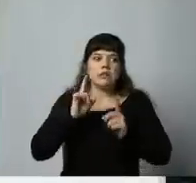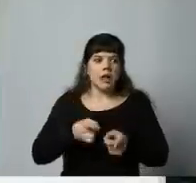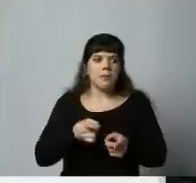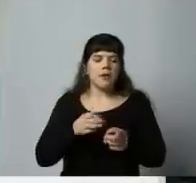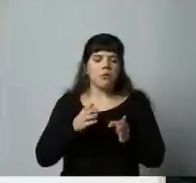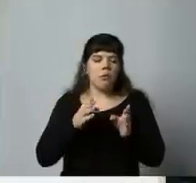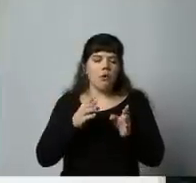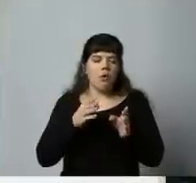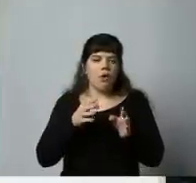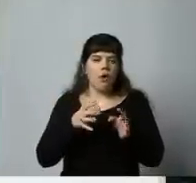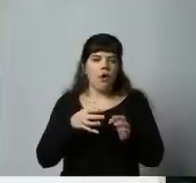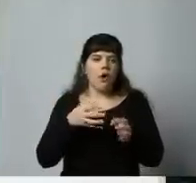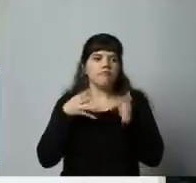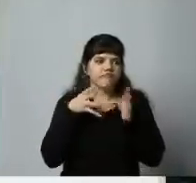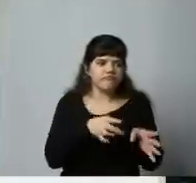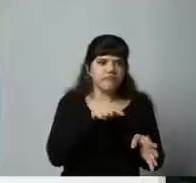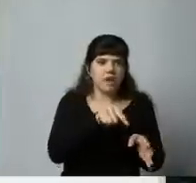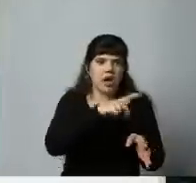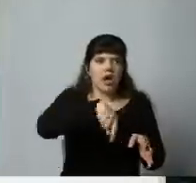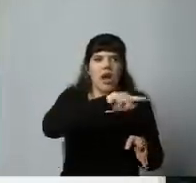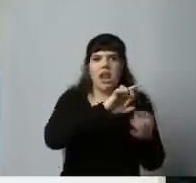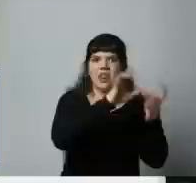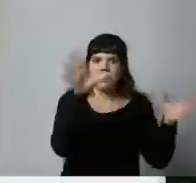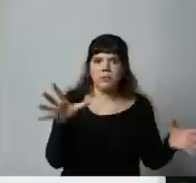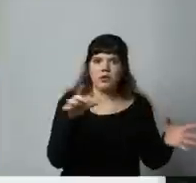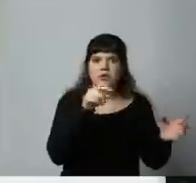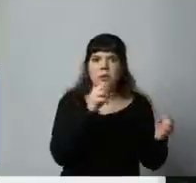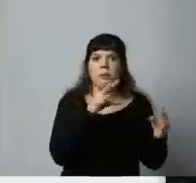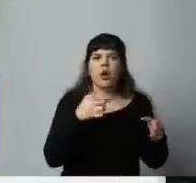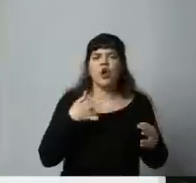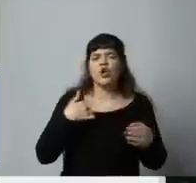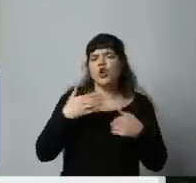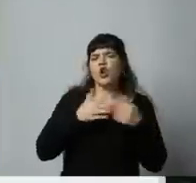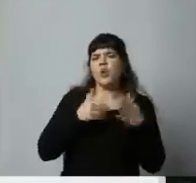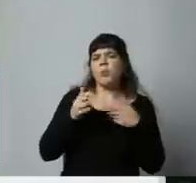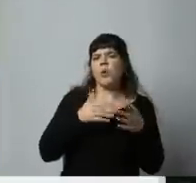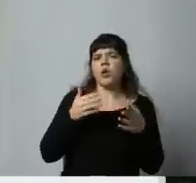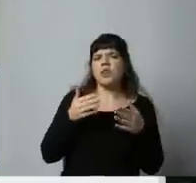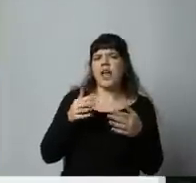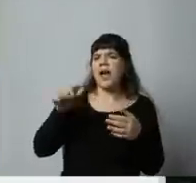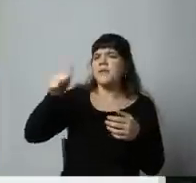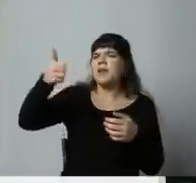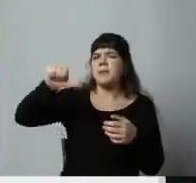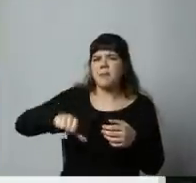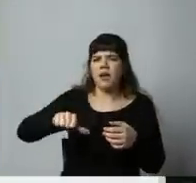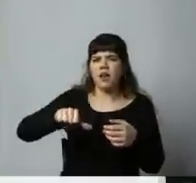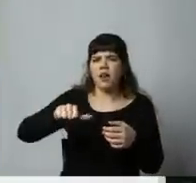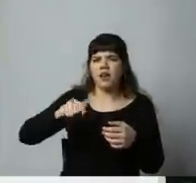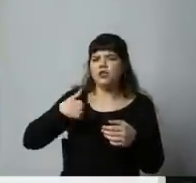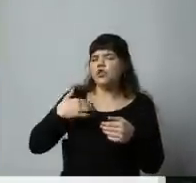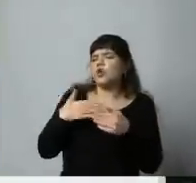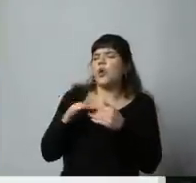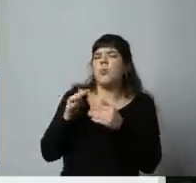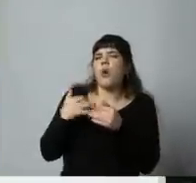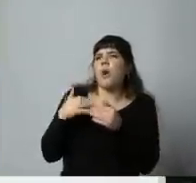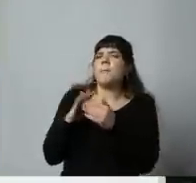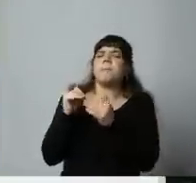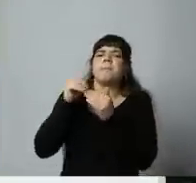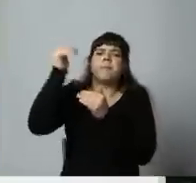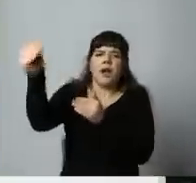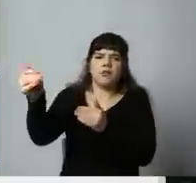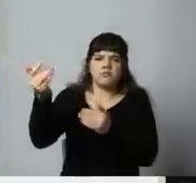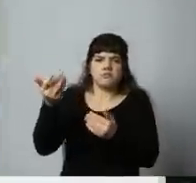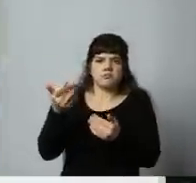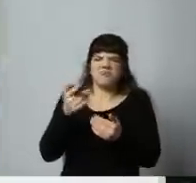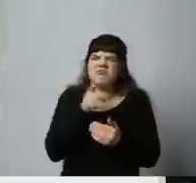republicanismo cuando argimón dice nosotros estamos Más allá del bien y el mal y eso qu quiere decir Qué quiere decir que estamos